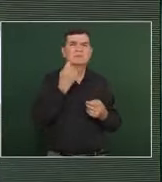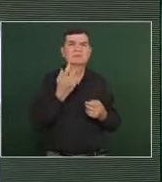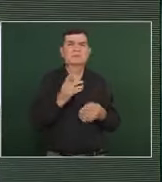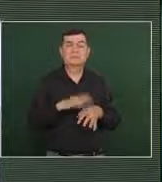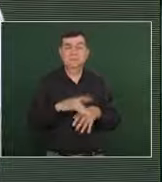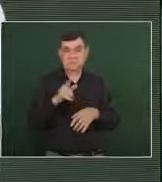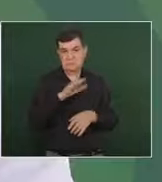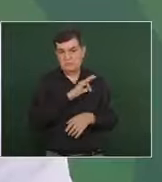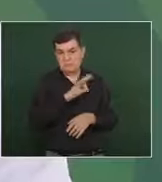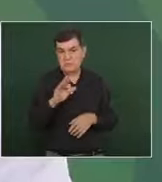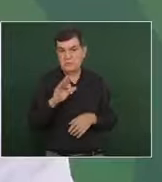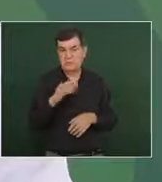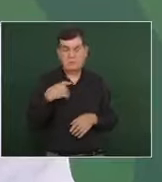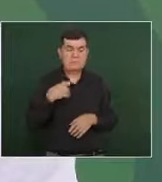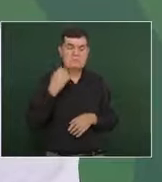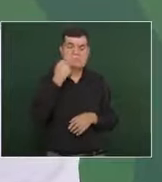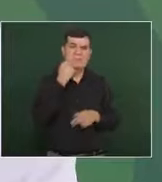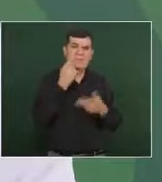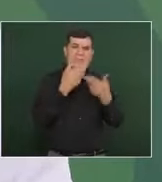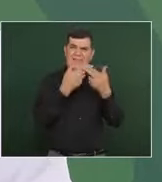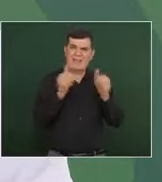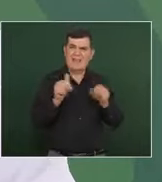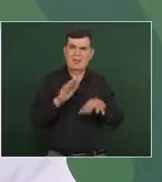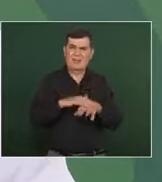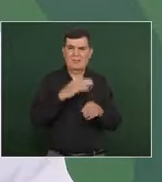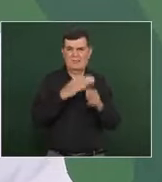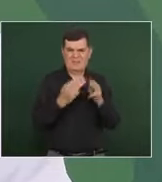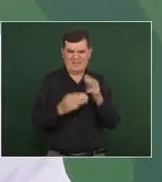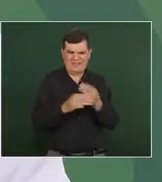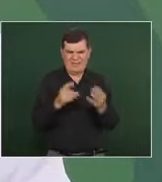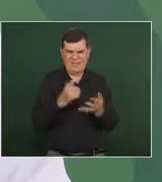Y si se puede, que no nos importe nada lo material,